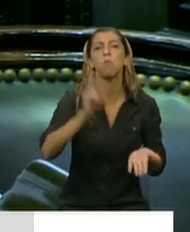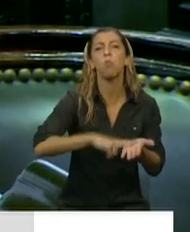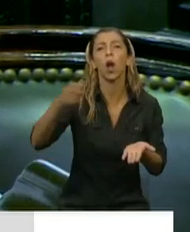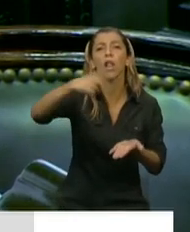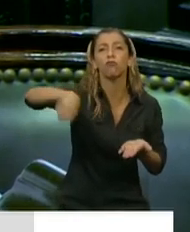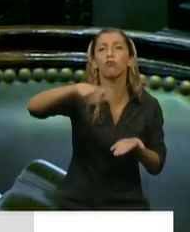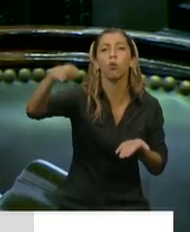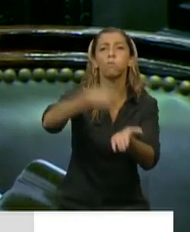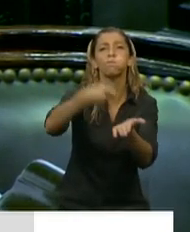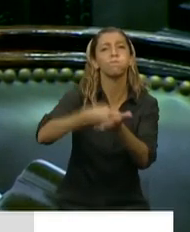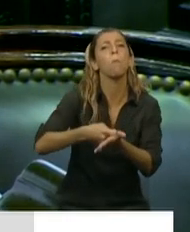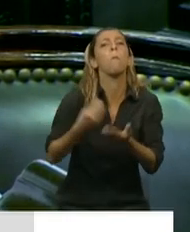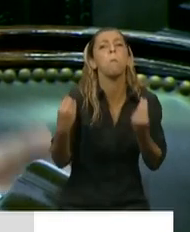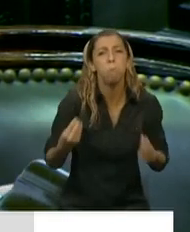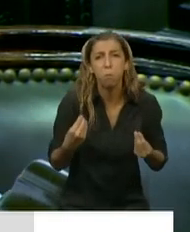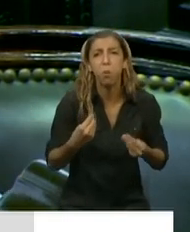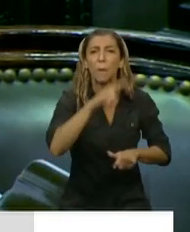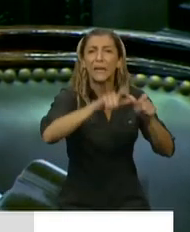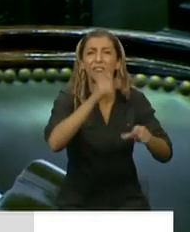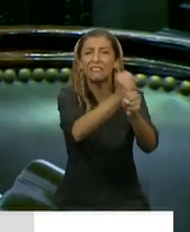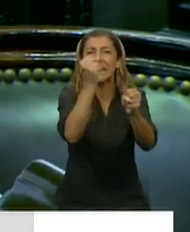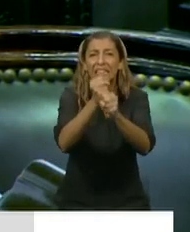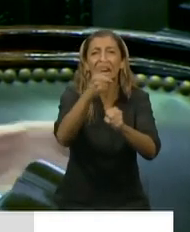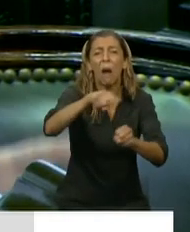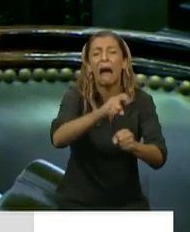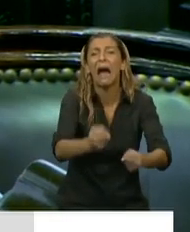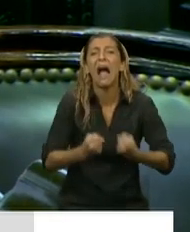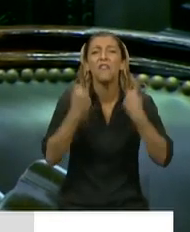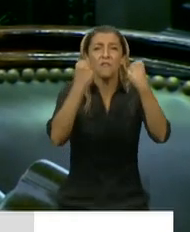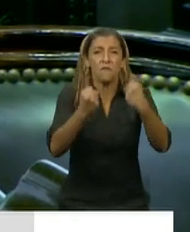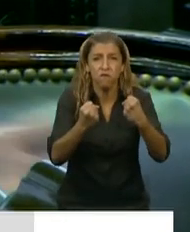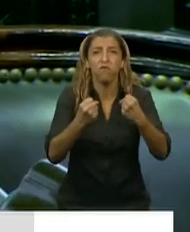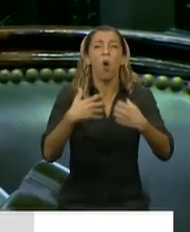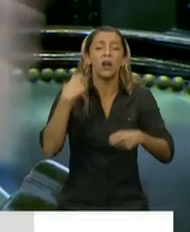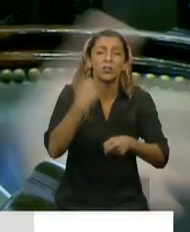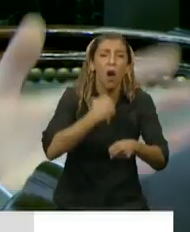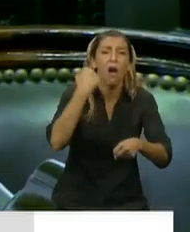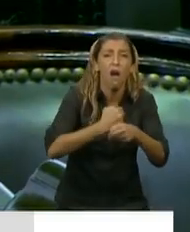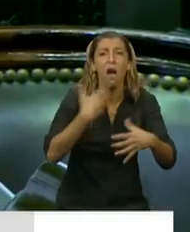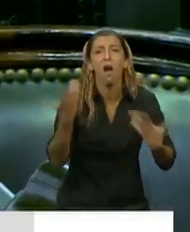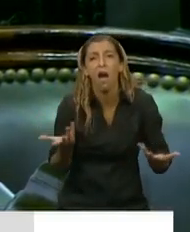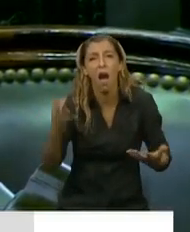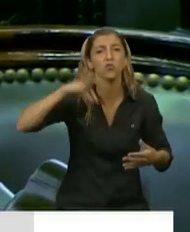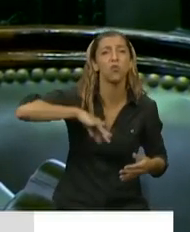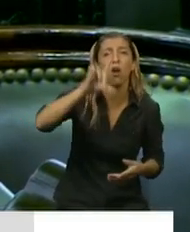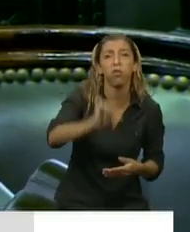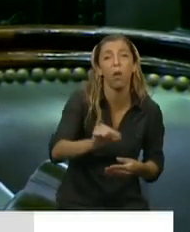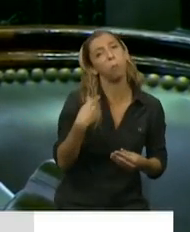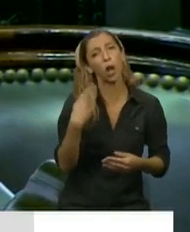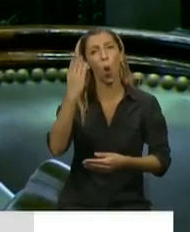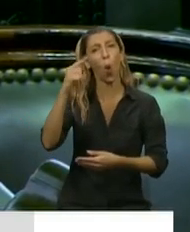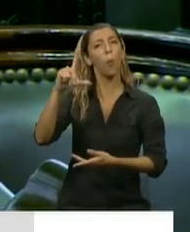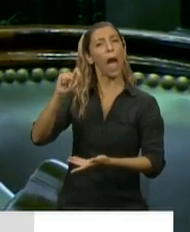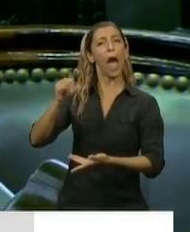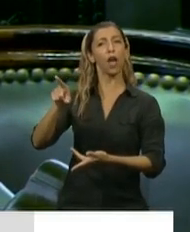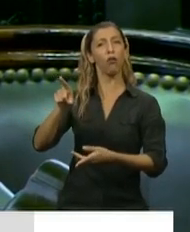poner a votación, quiero mocionar, quiero hacer una moción de apartamiento del reglamento, el proyecto que es el